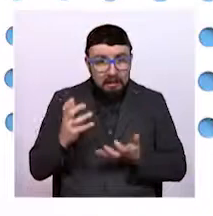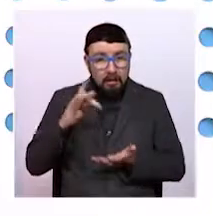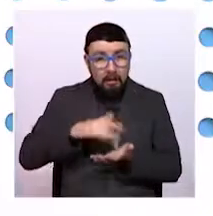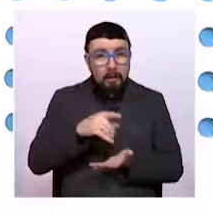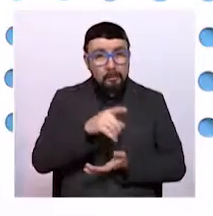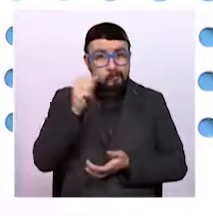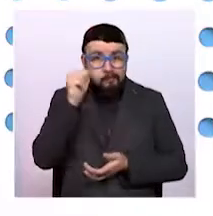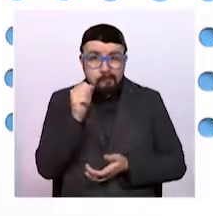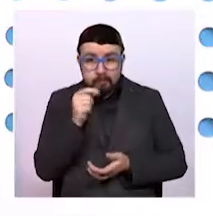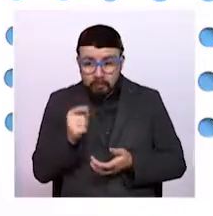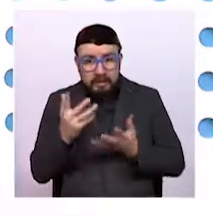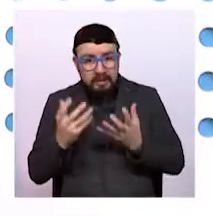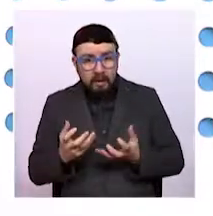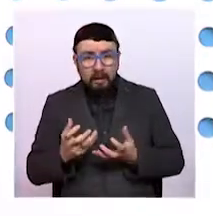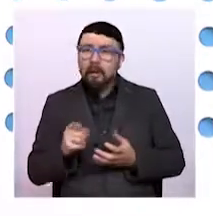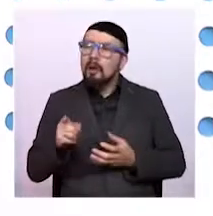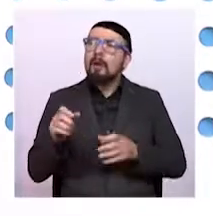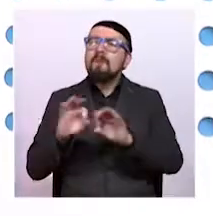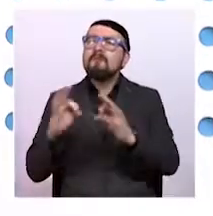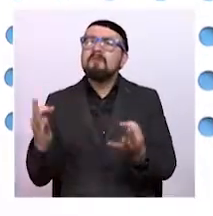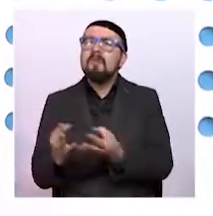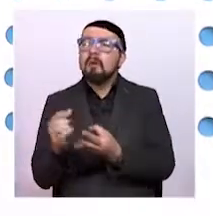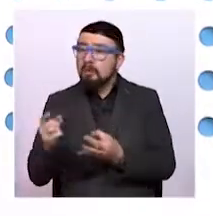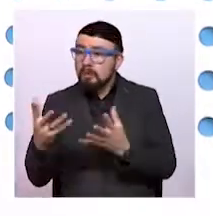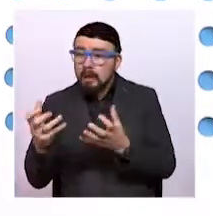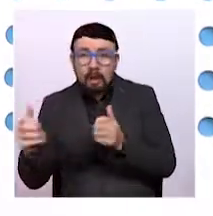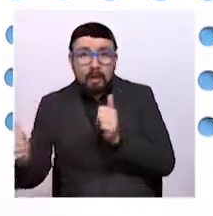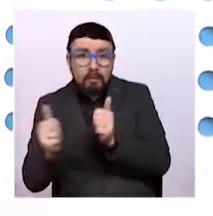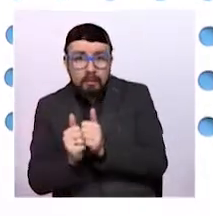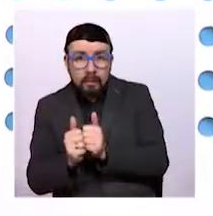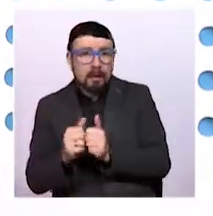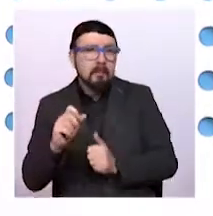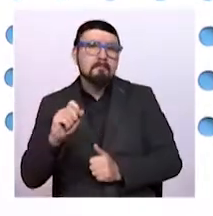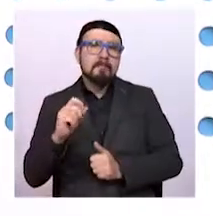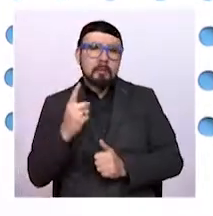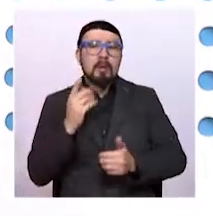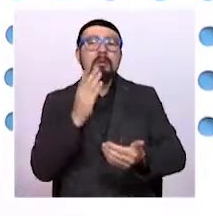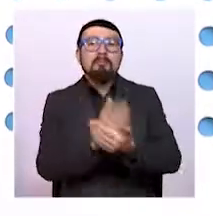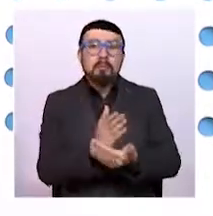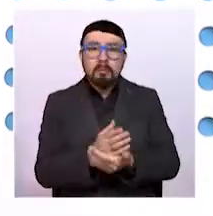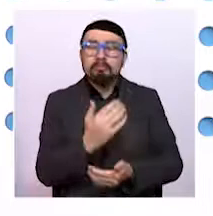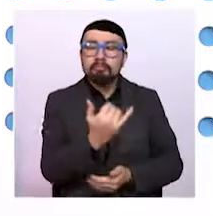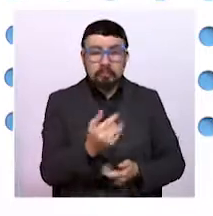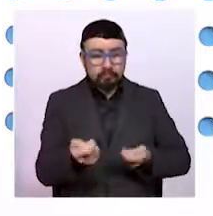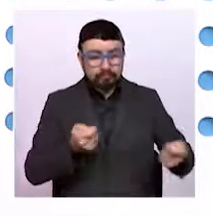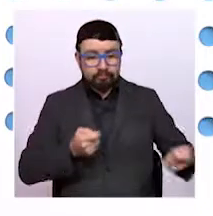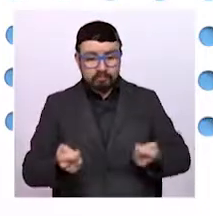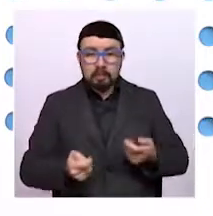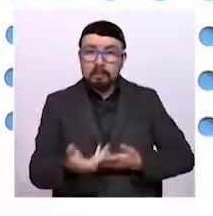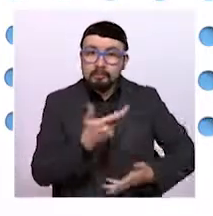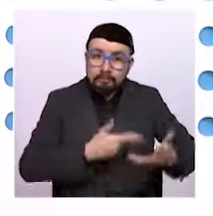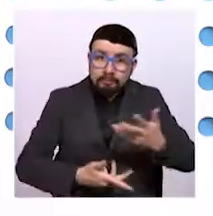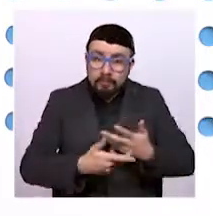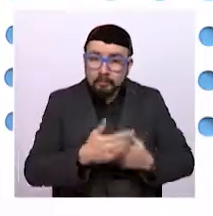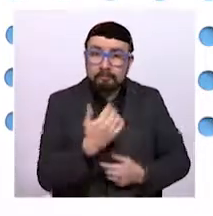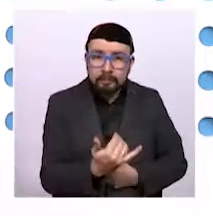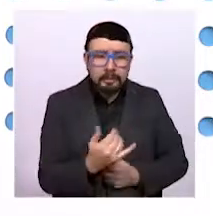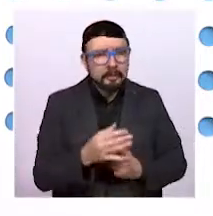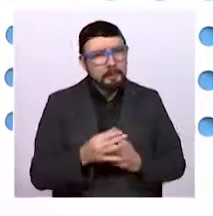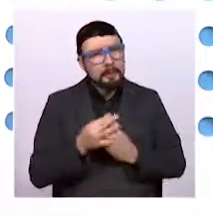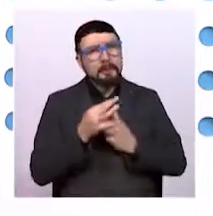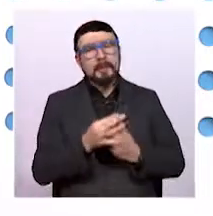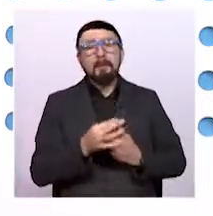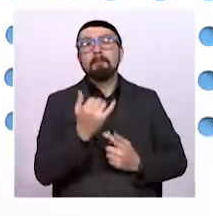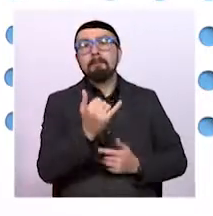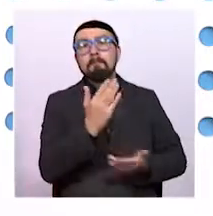familiar que lo quiere hacer primero consulte para que conozcan más acerca de esa persona eso es un punto fundamental que doctora veo